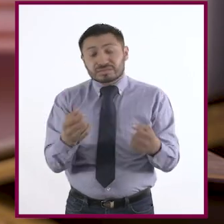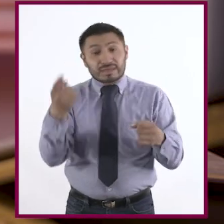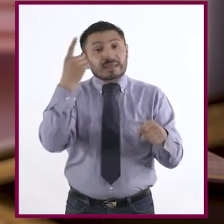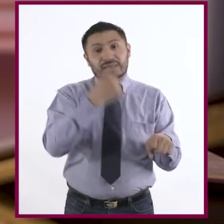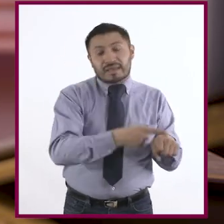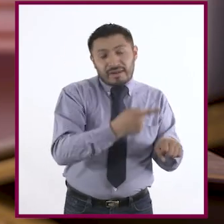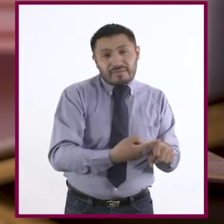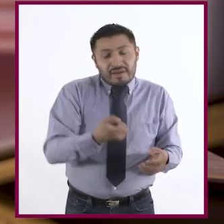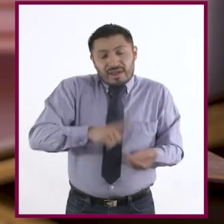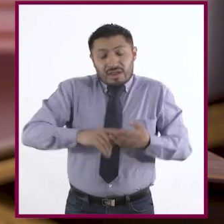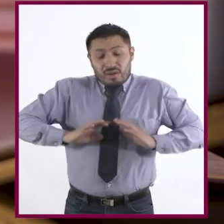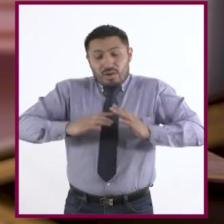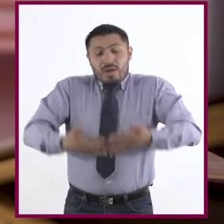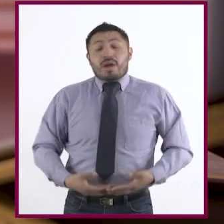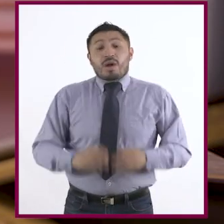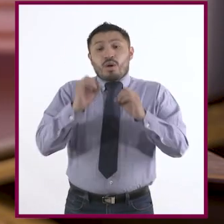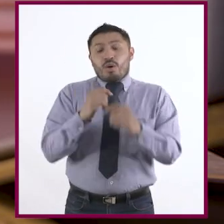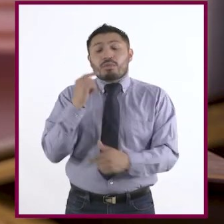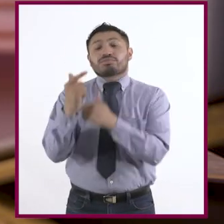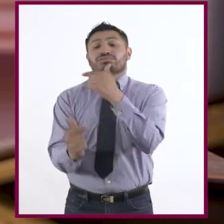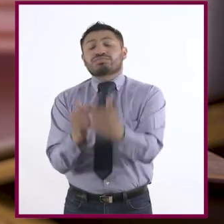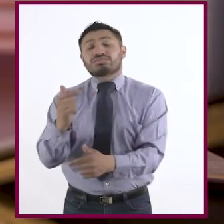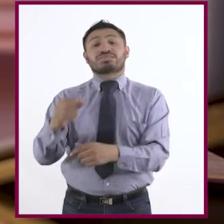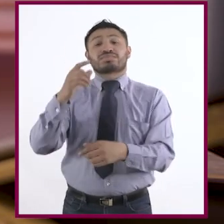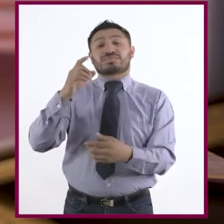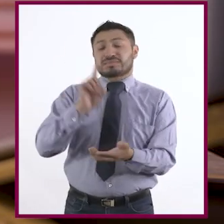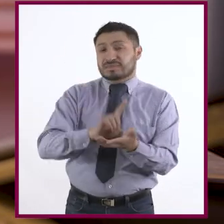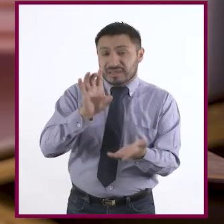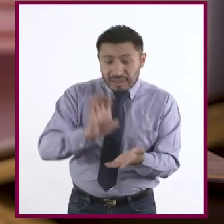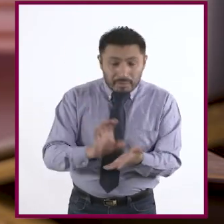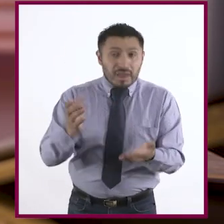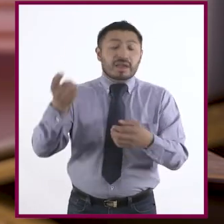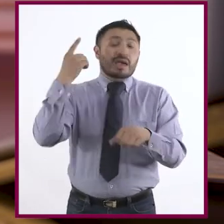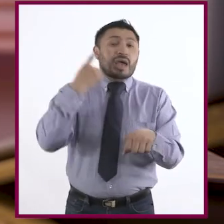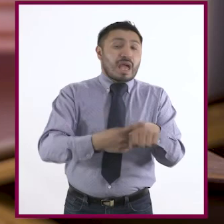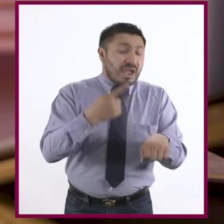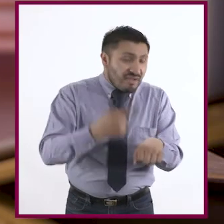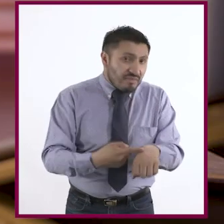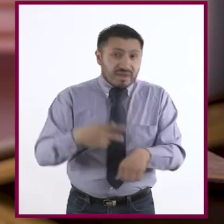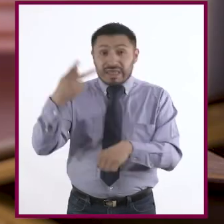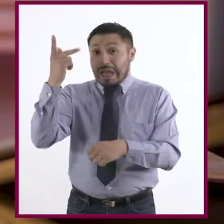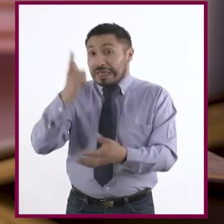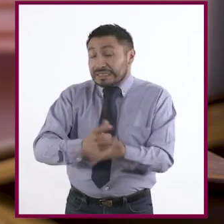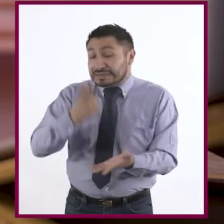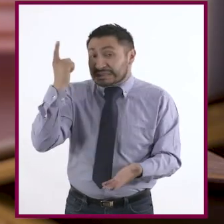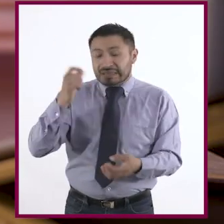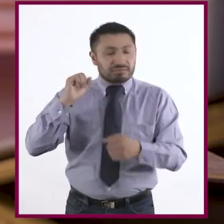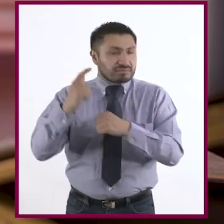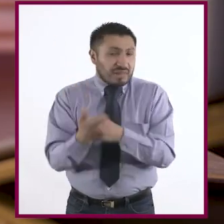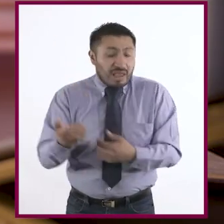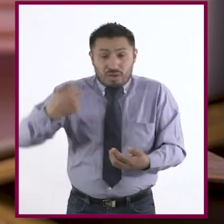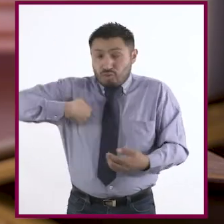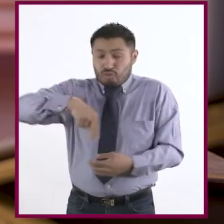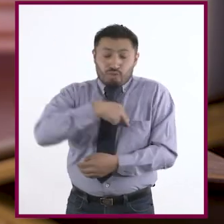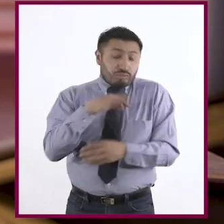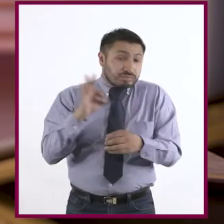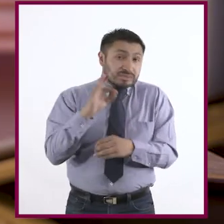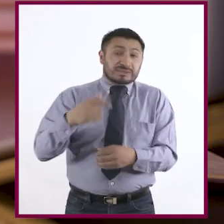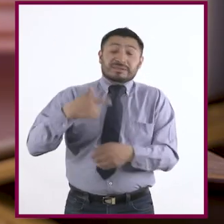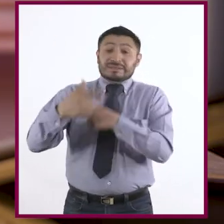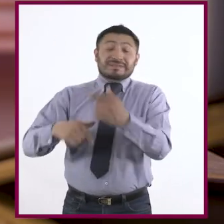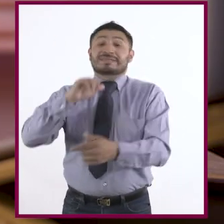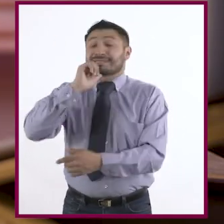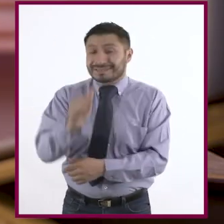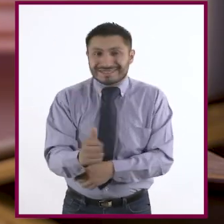enfermedad congénita o en el que no heredemos a nuestras hijas e hijos enfermedades crónico-degenerativas que nosotros sufrimos. El dilema